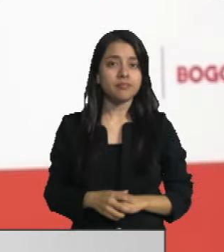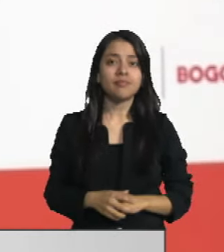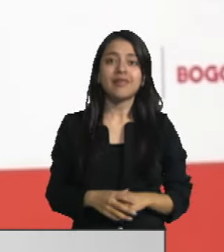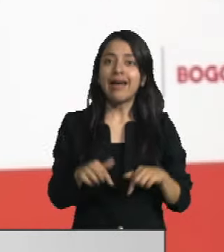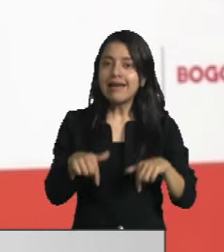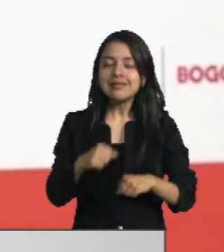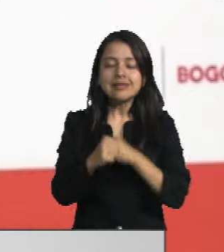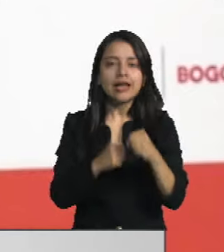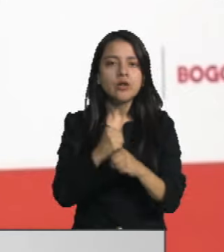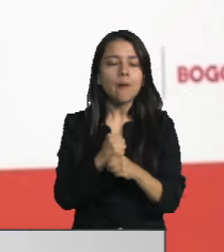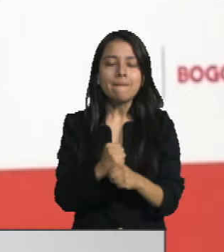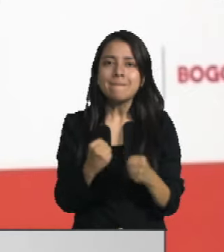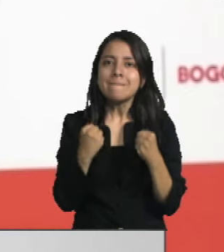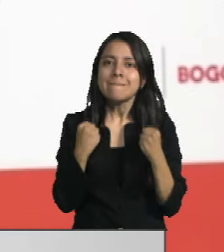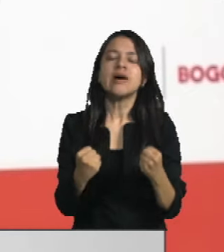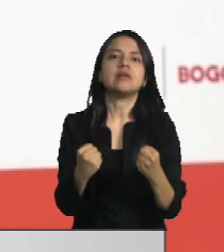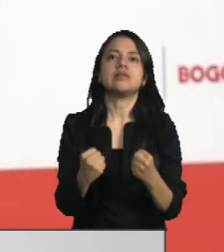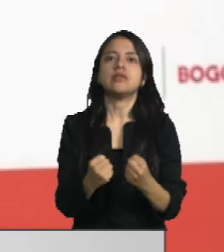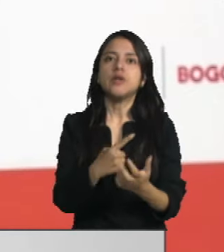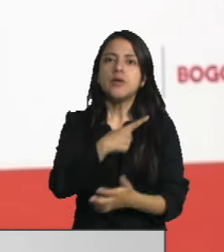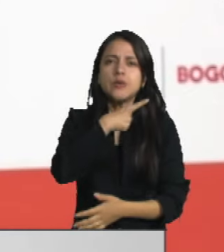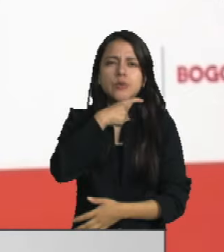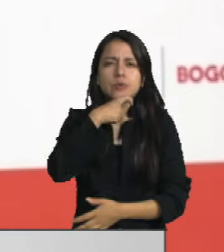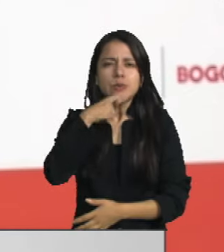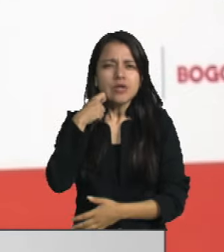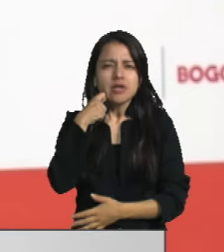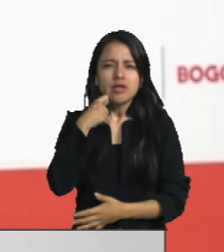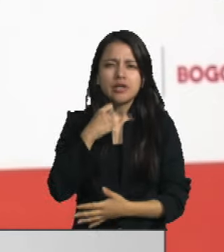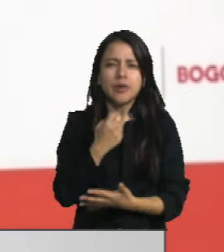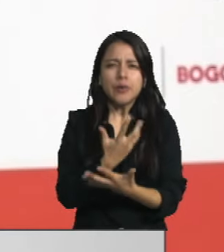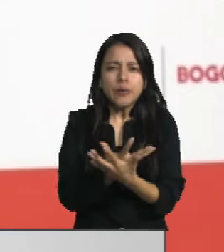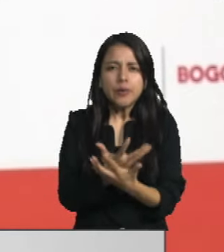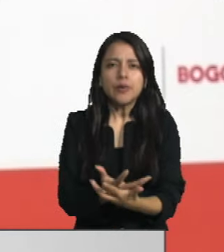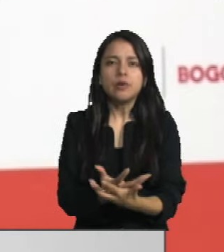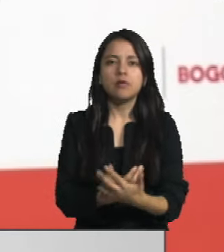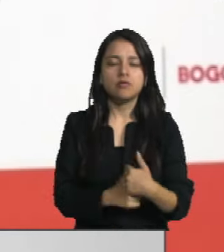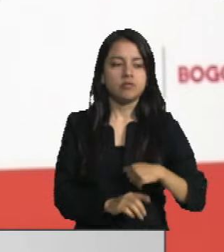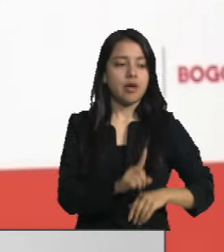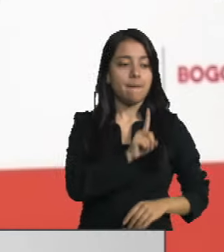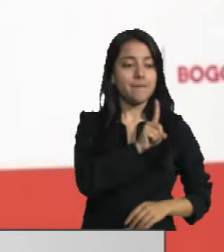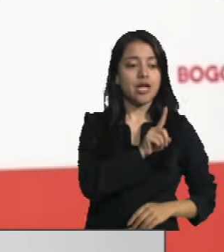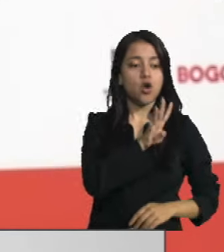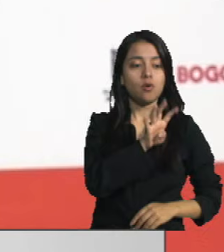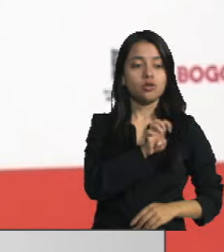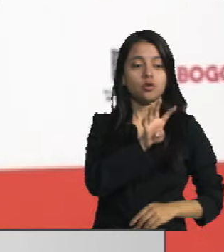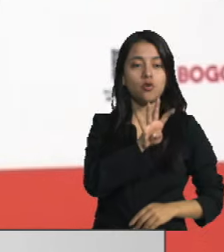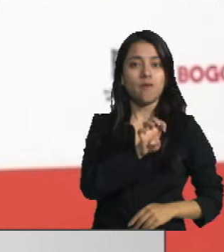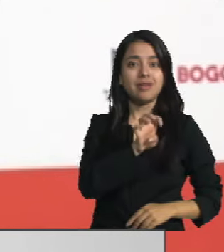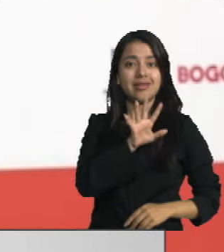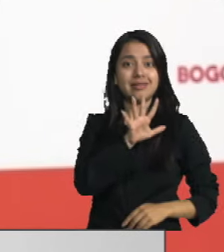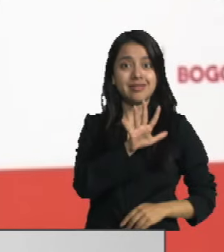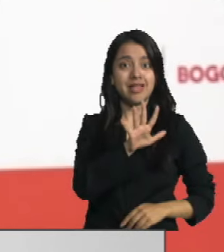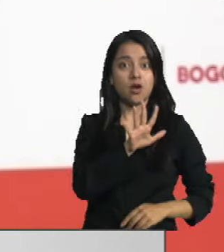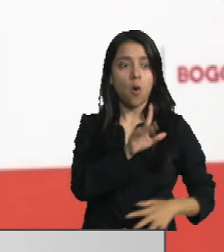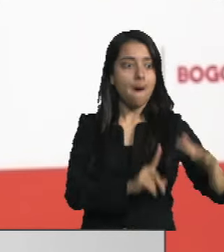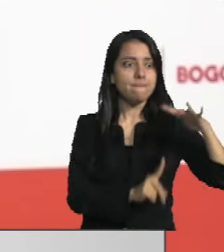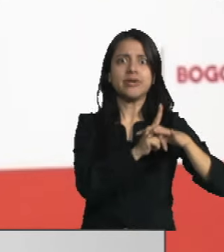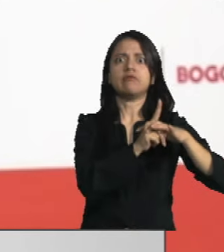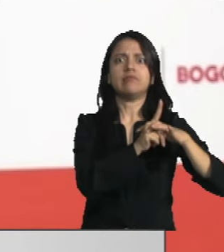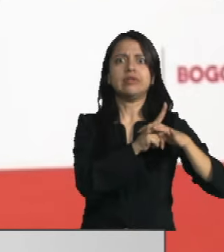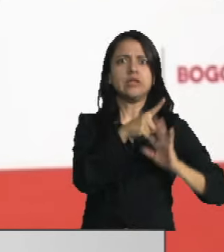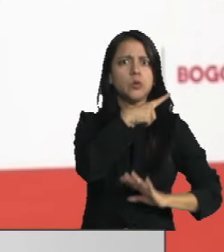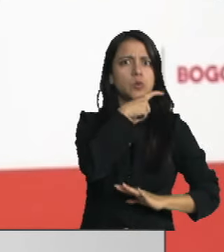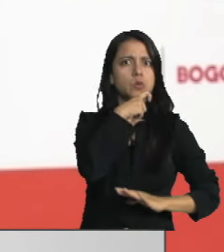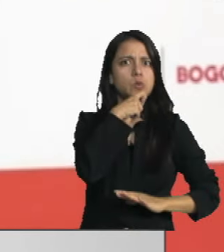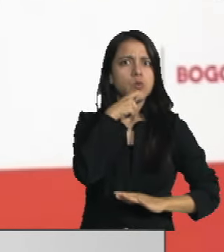este es el año más seco que hemos visto hasta ahora desde el año 95, que es el año registrado más seco o